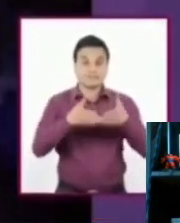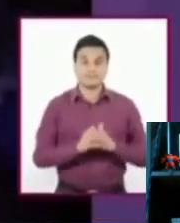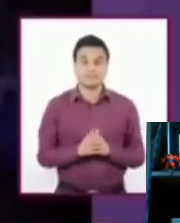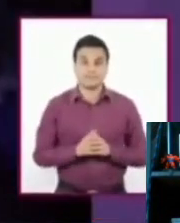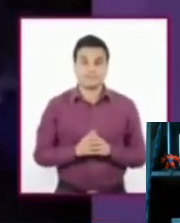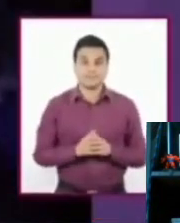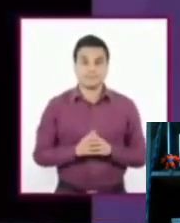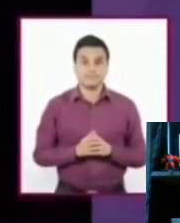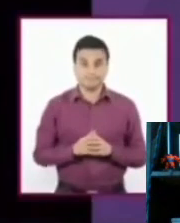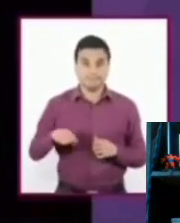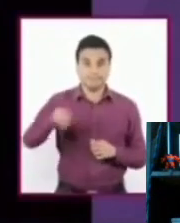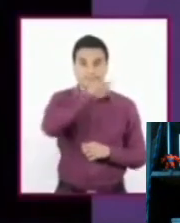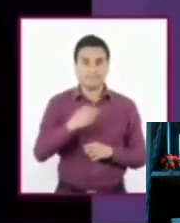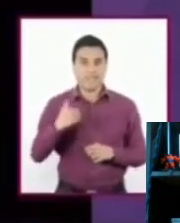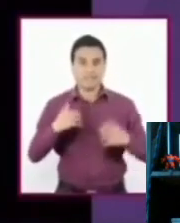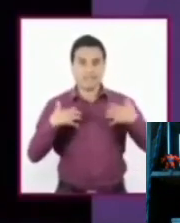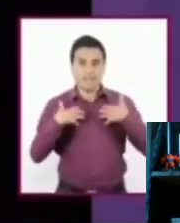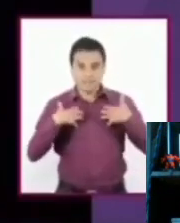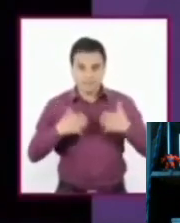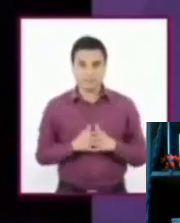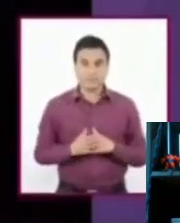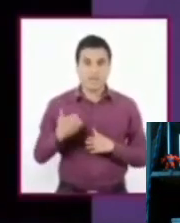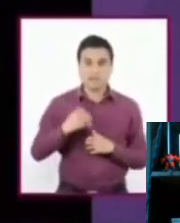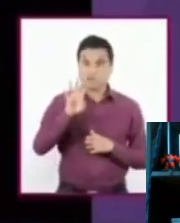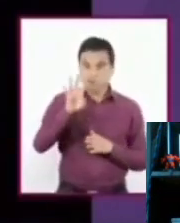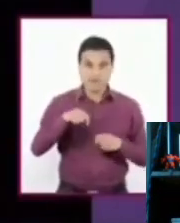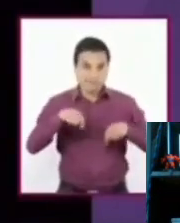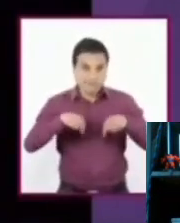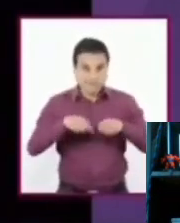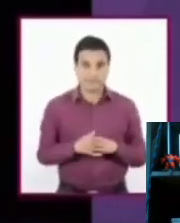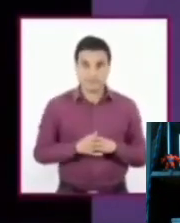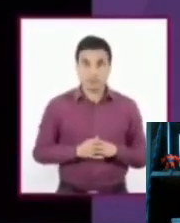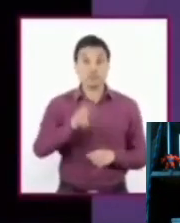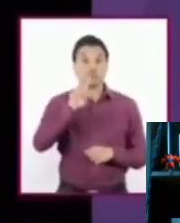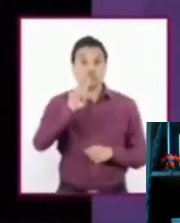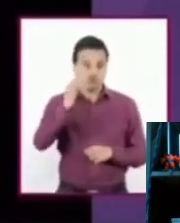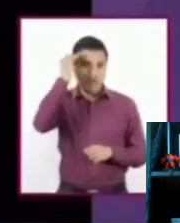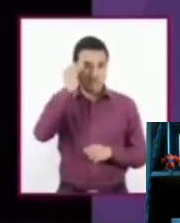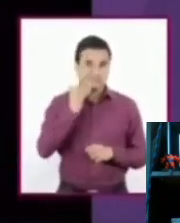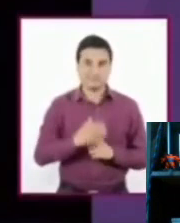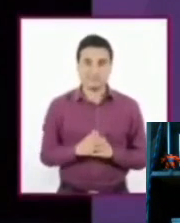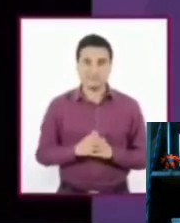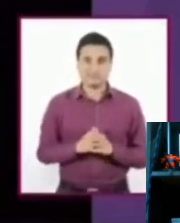the animals the heart beats entre jets